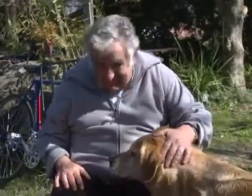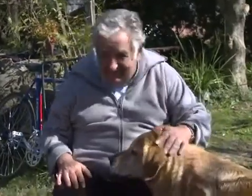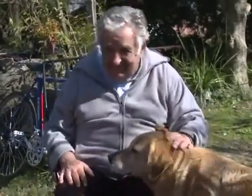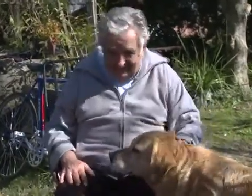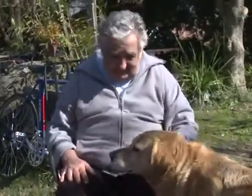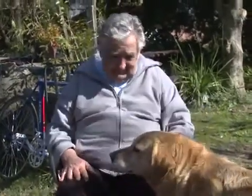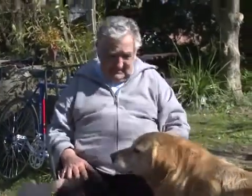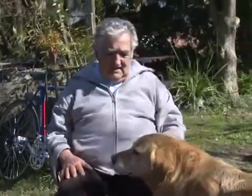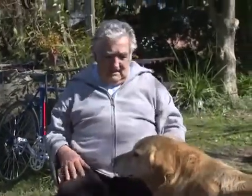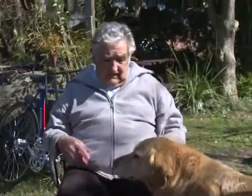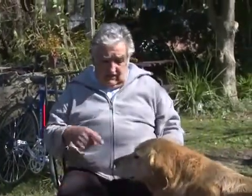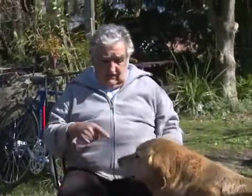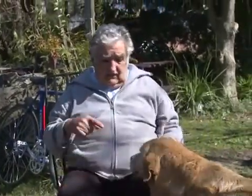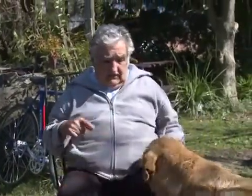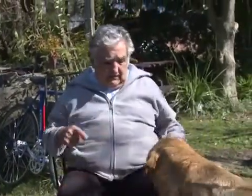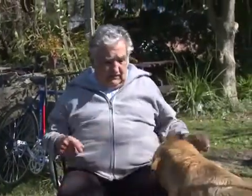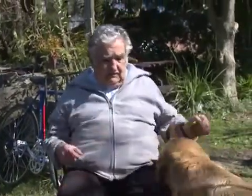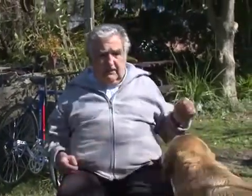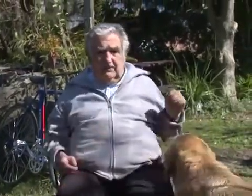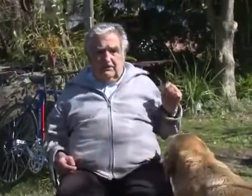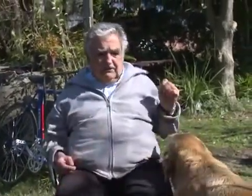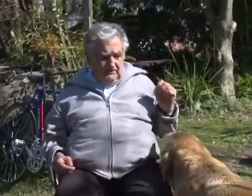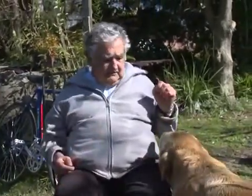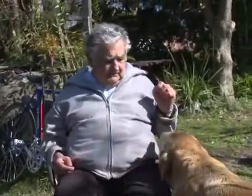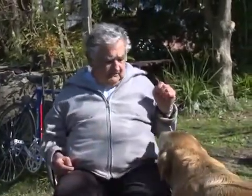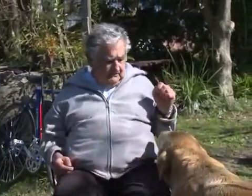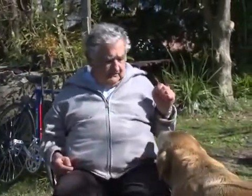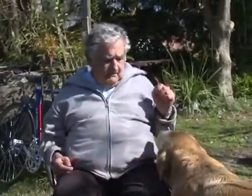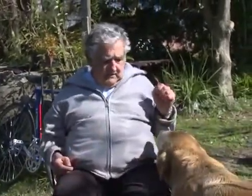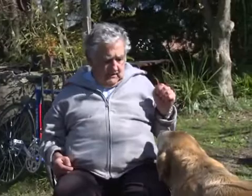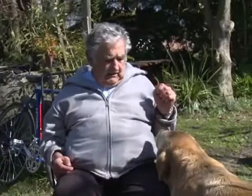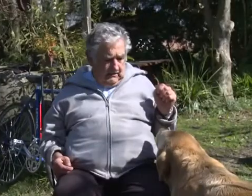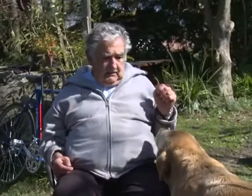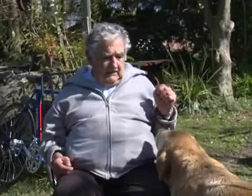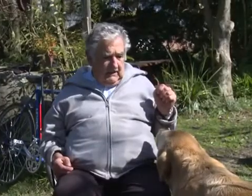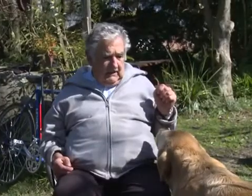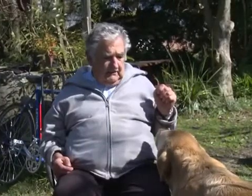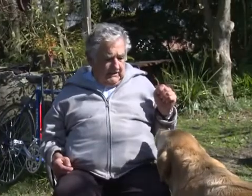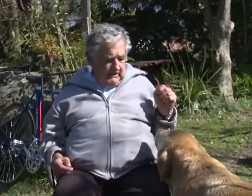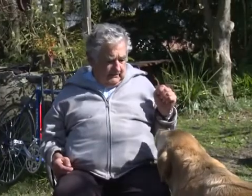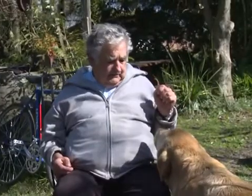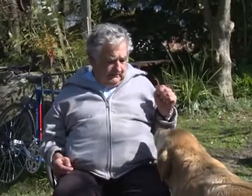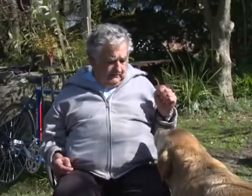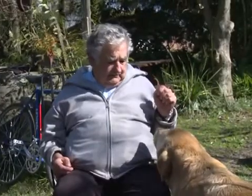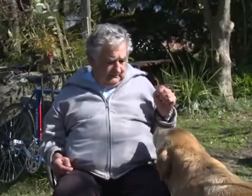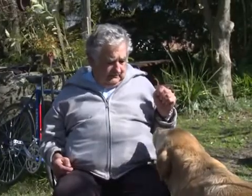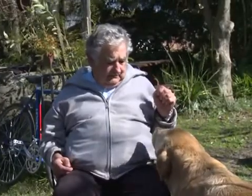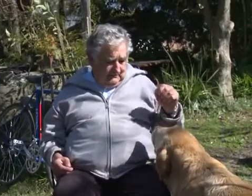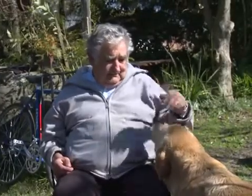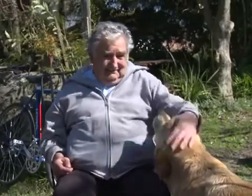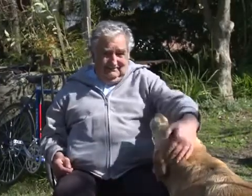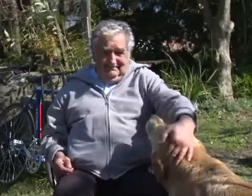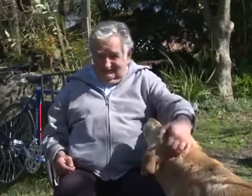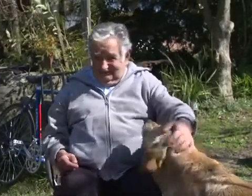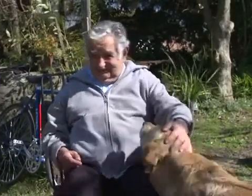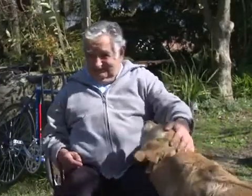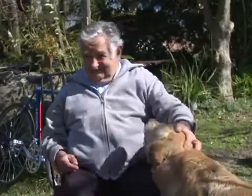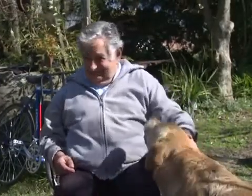¿Cómo se llama este? Estos palos son peligrosísimos. ¿Ah, sí? Sí, te pueden matar al lambetazo.